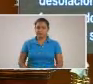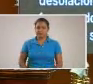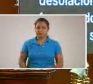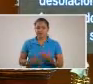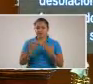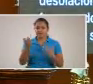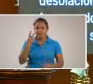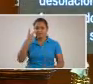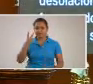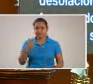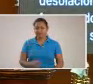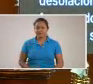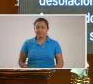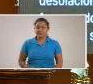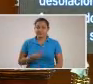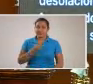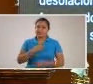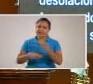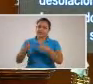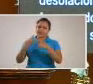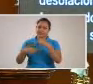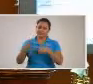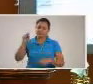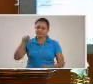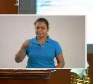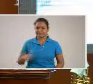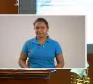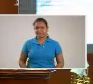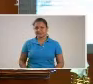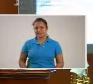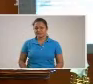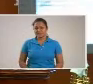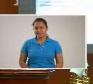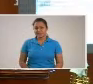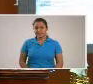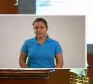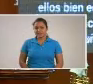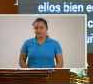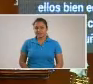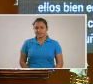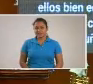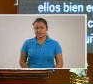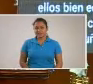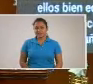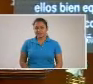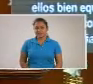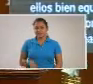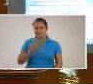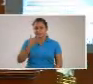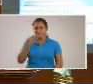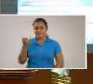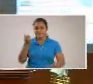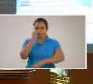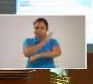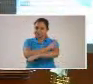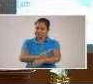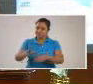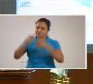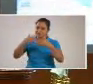Vamos a ver. Quiero regresar aquí. Ay, Dios mío, ¿qué se me hizo esto? No, mejor sí avanzo, perdón,